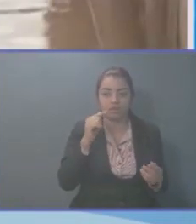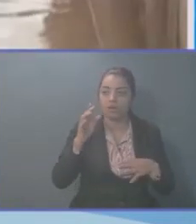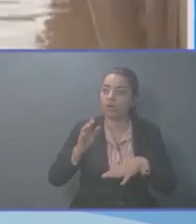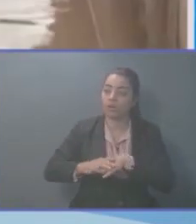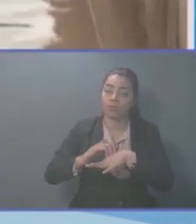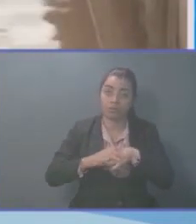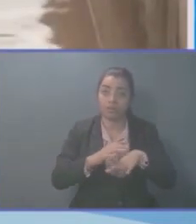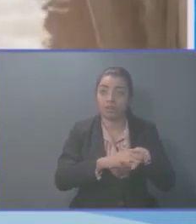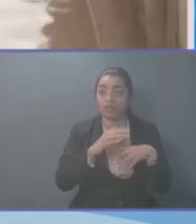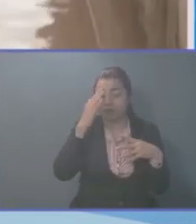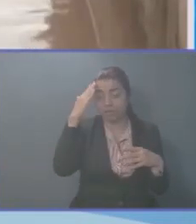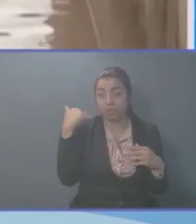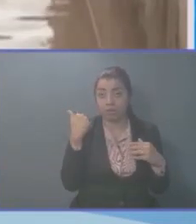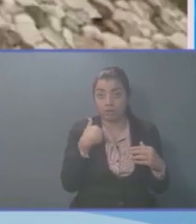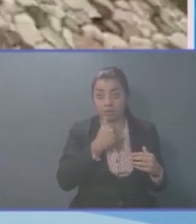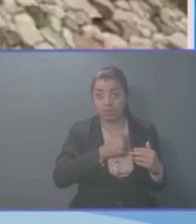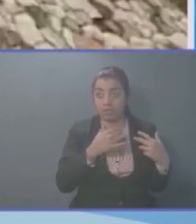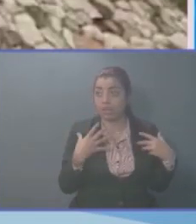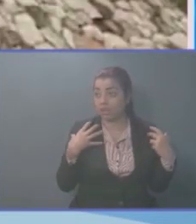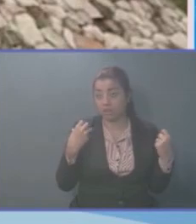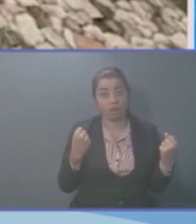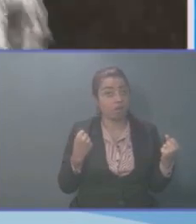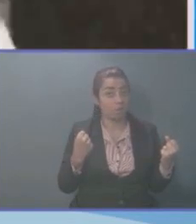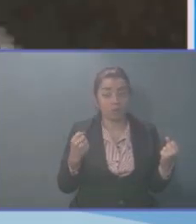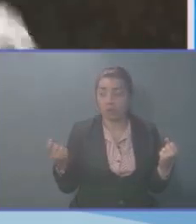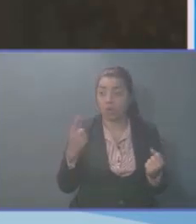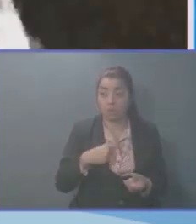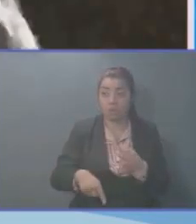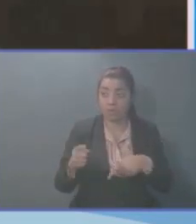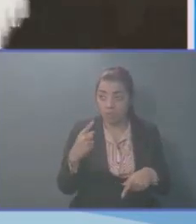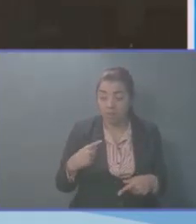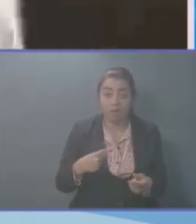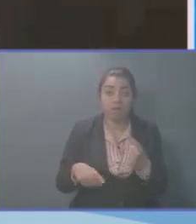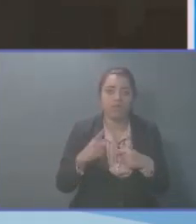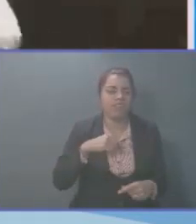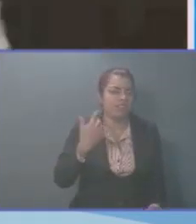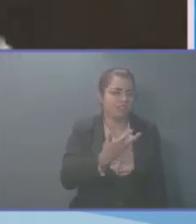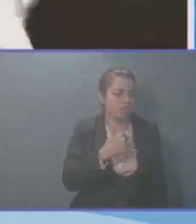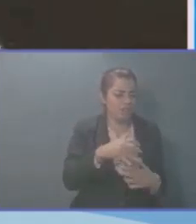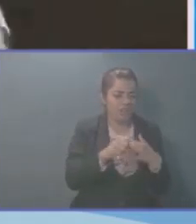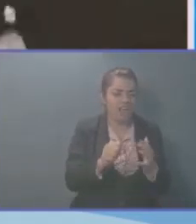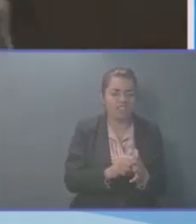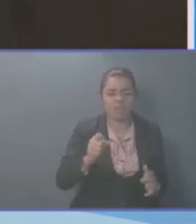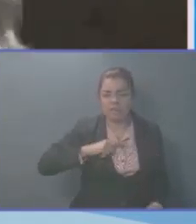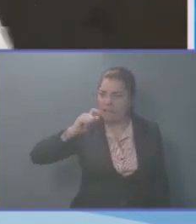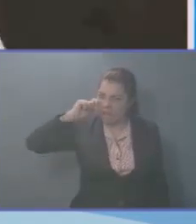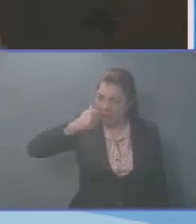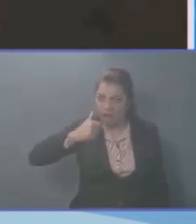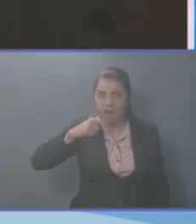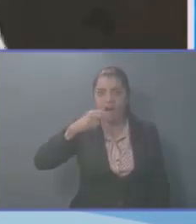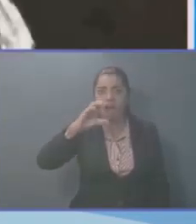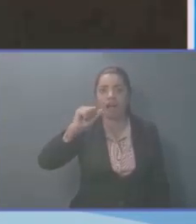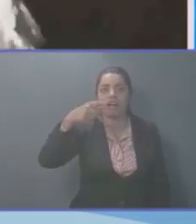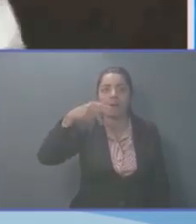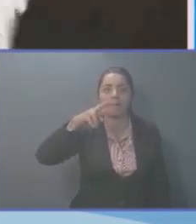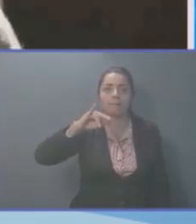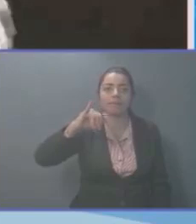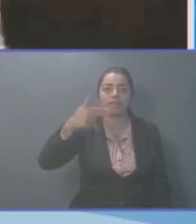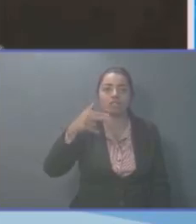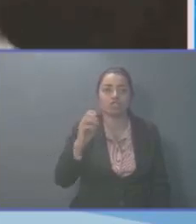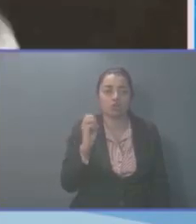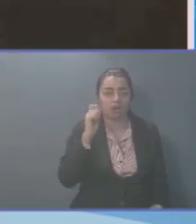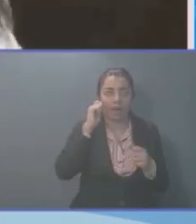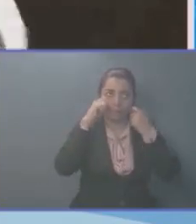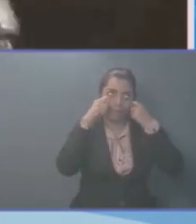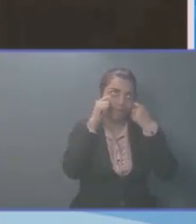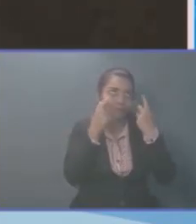convocatoria. Igual la ministra de Salud no atendió la convocatoria. O sea, no es un capricho, no es de decir que solo porque no queremos colaborar, porque